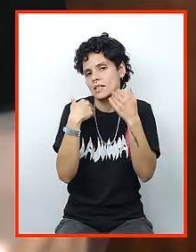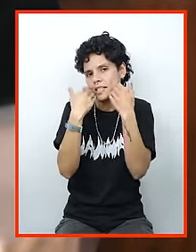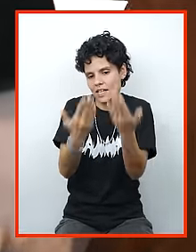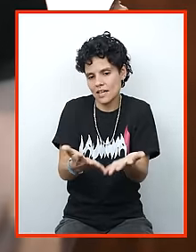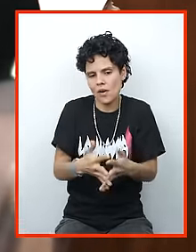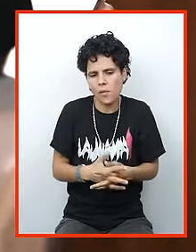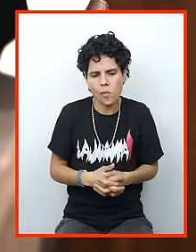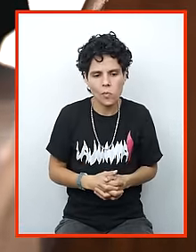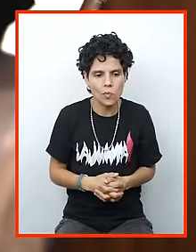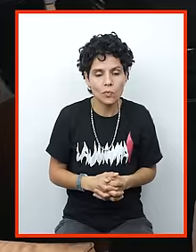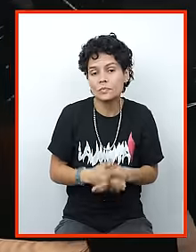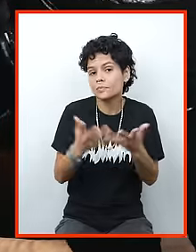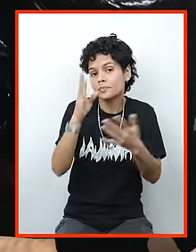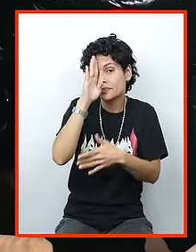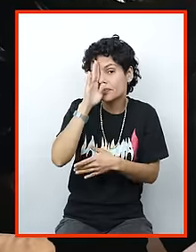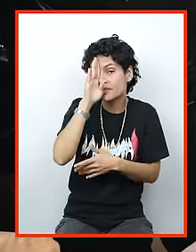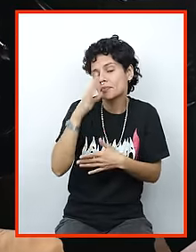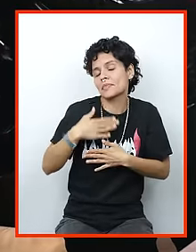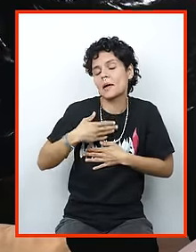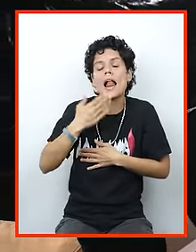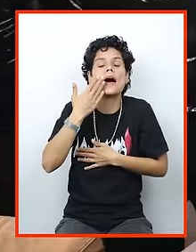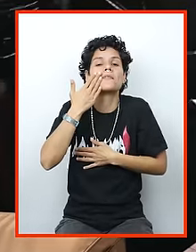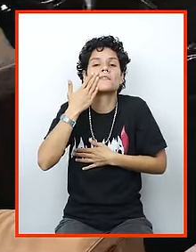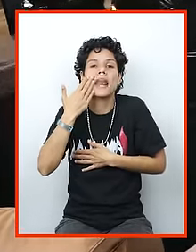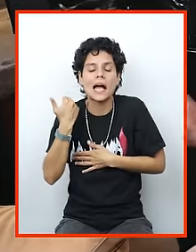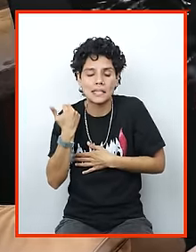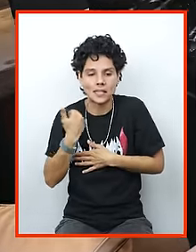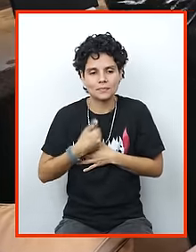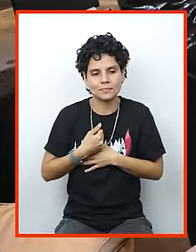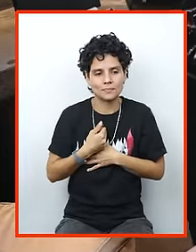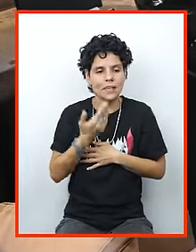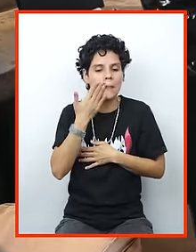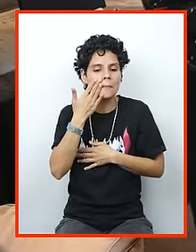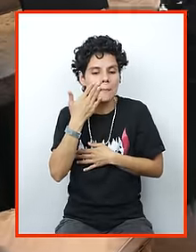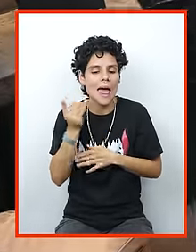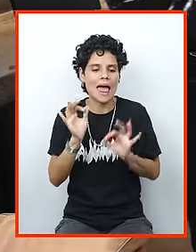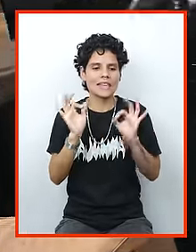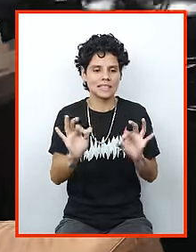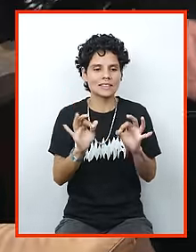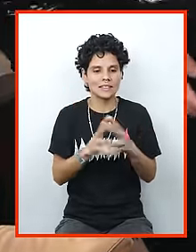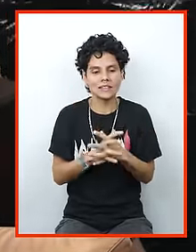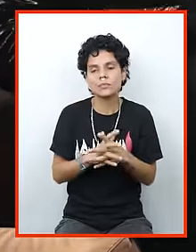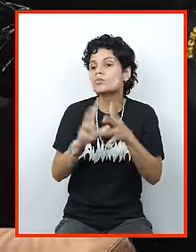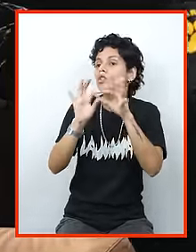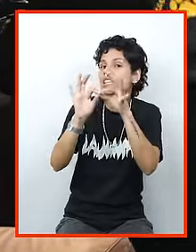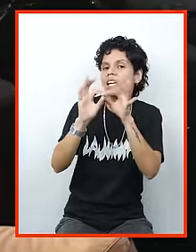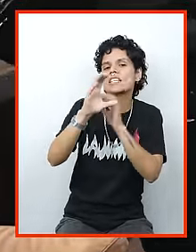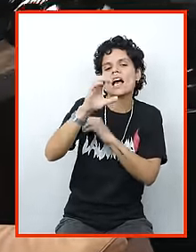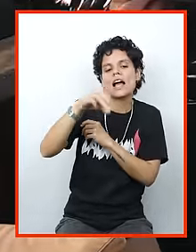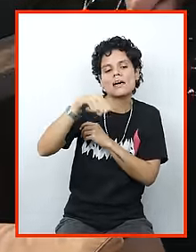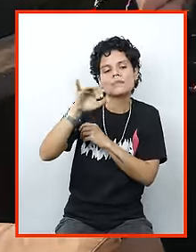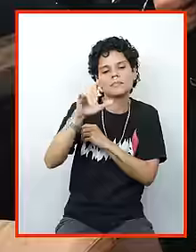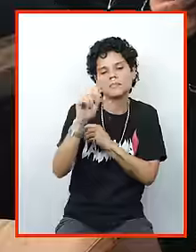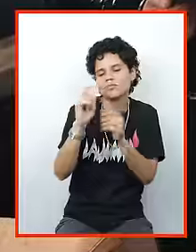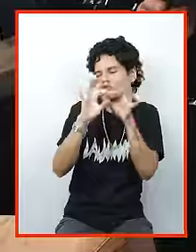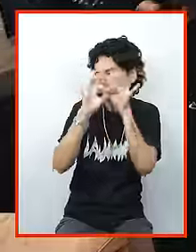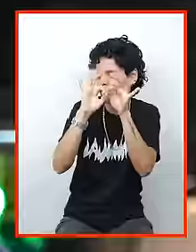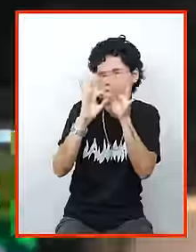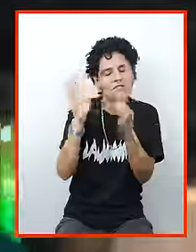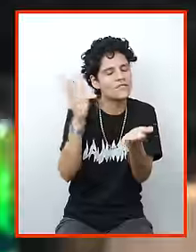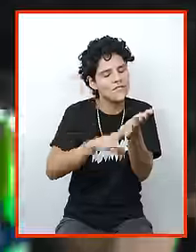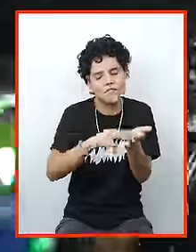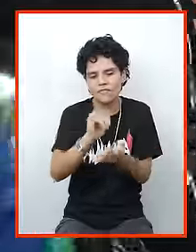Batman. Ya, mi amor. Esta es mi blanquita. Mala. Ahí está. Oye, fíjate que en este programa, gracias Camila, te